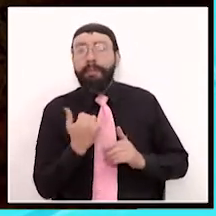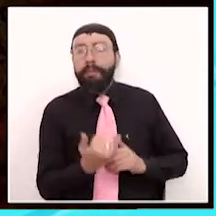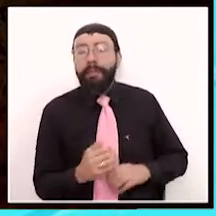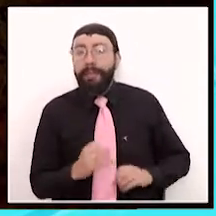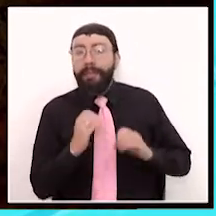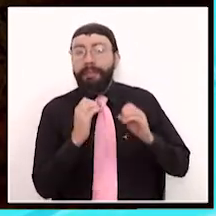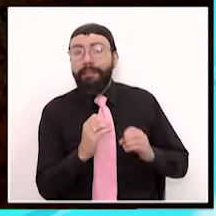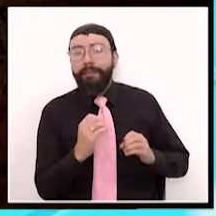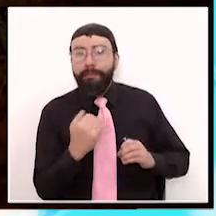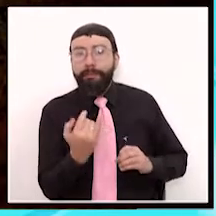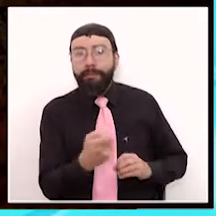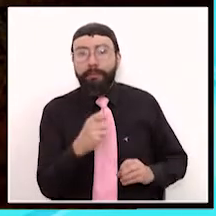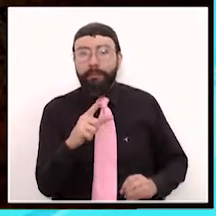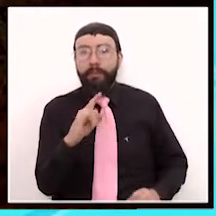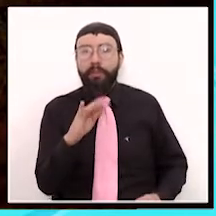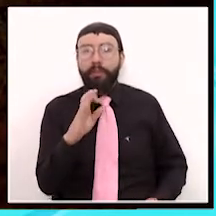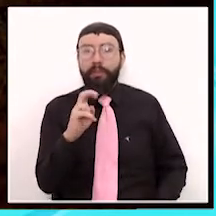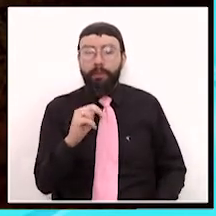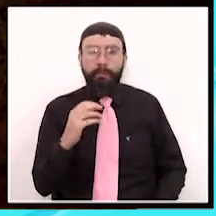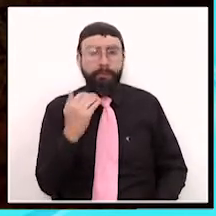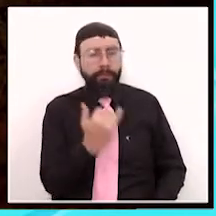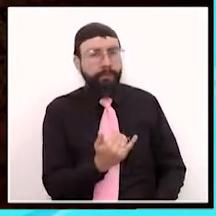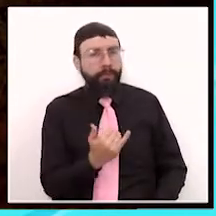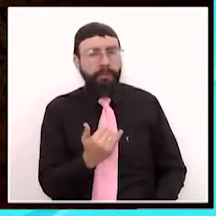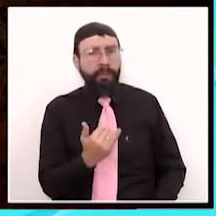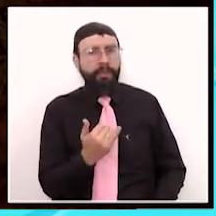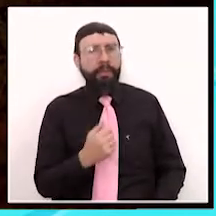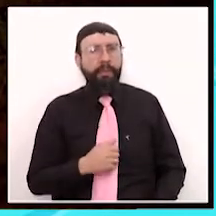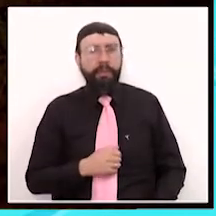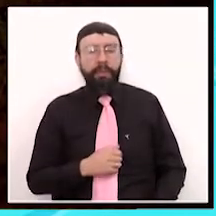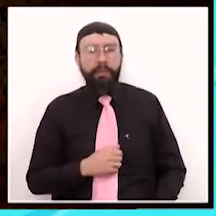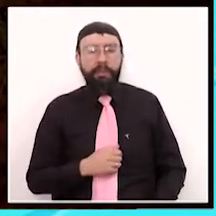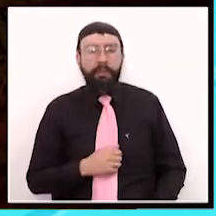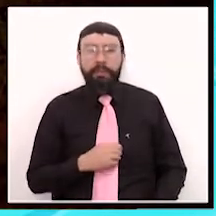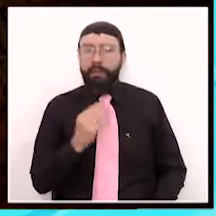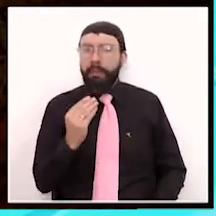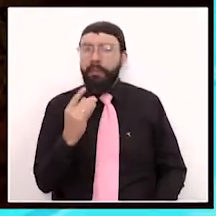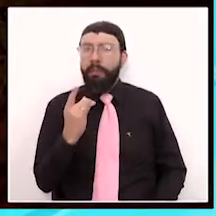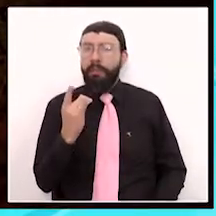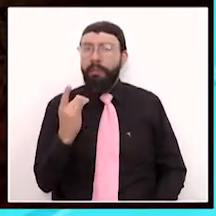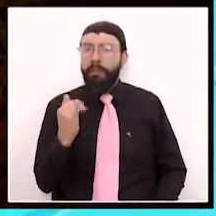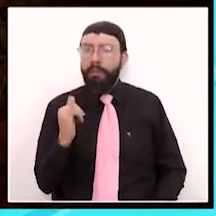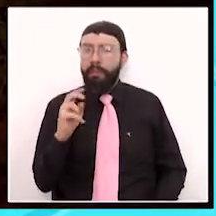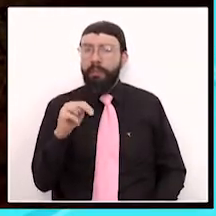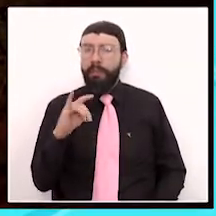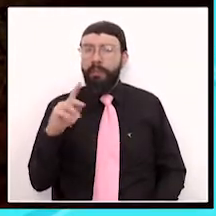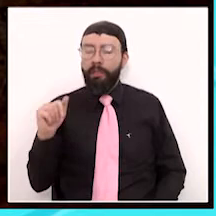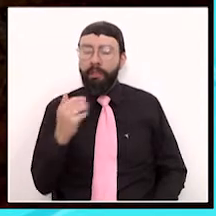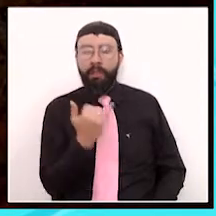trigo sarraceno, quinoa, amaranto, yuca o sagú, hacer estos panes